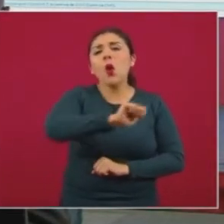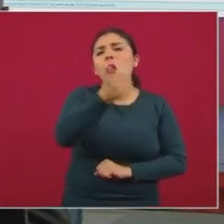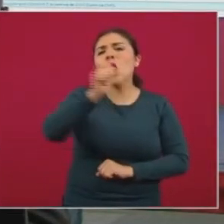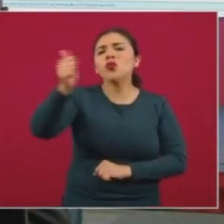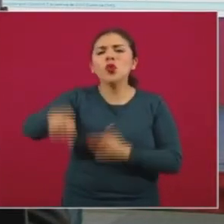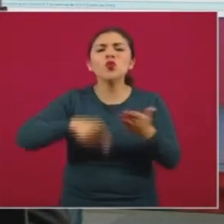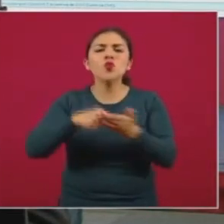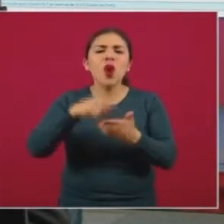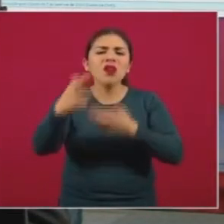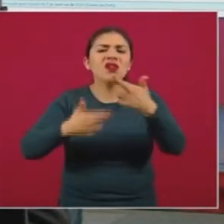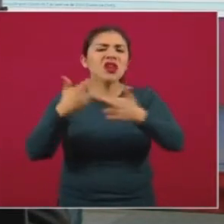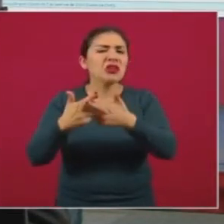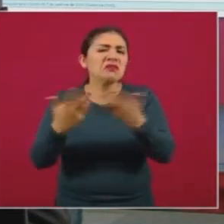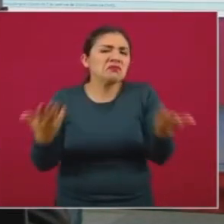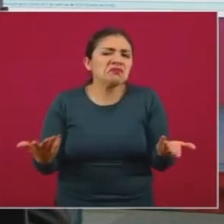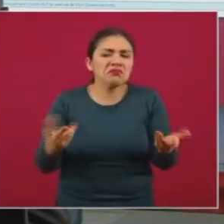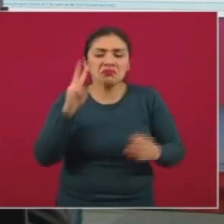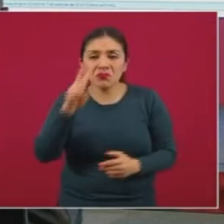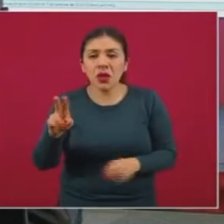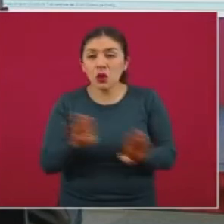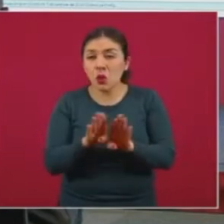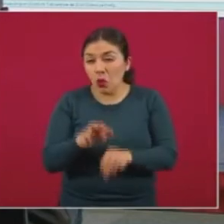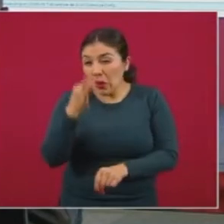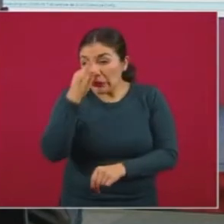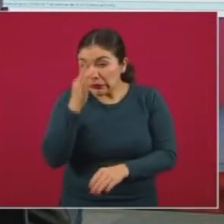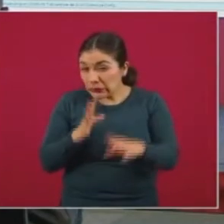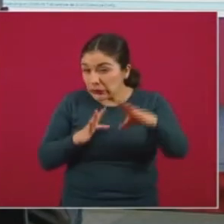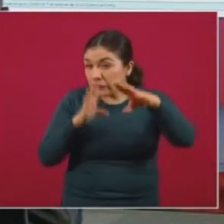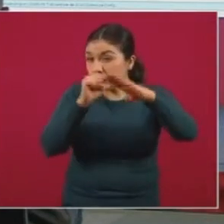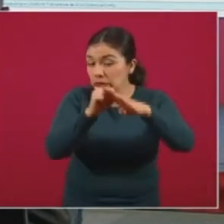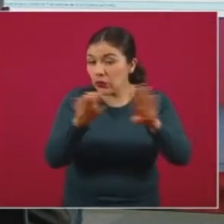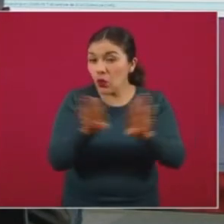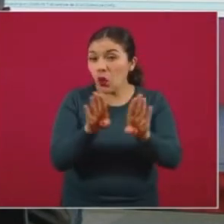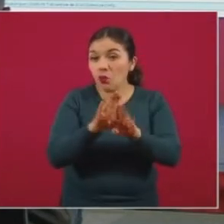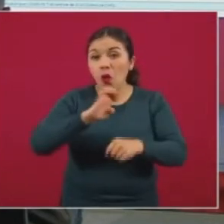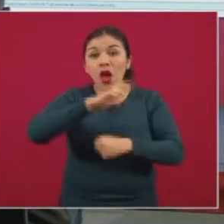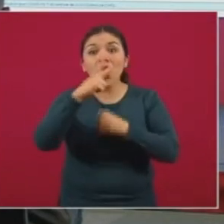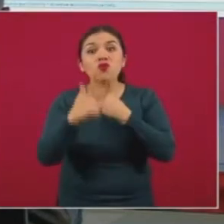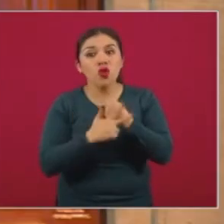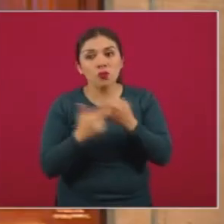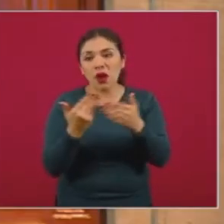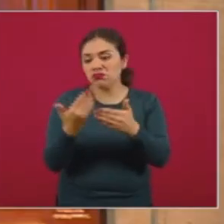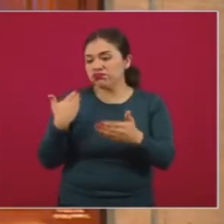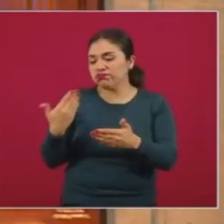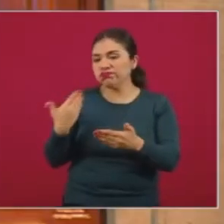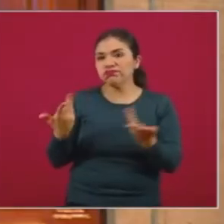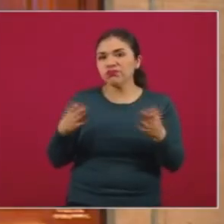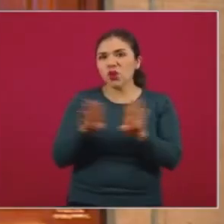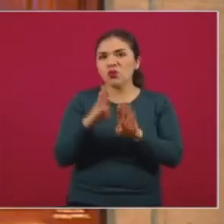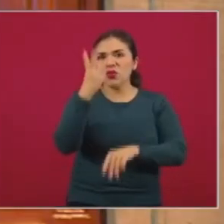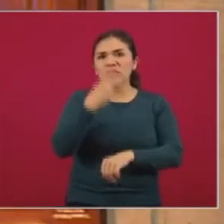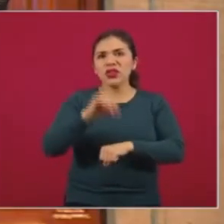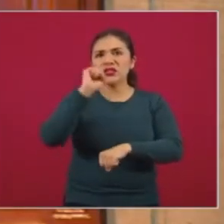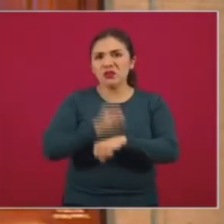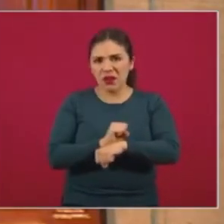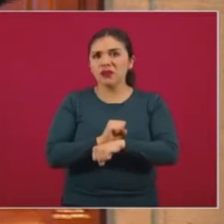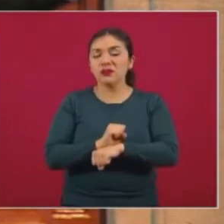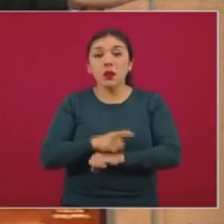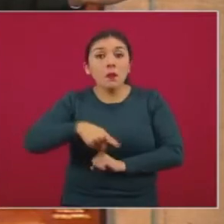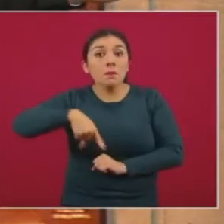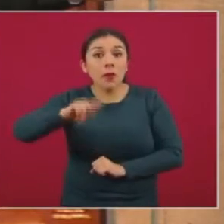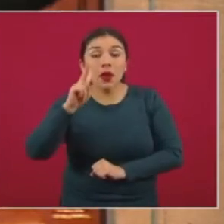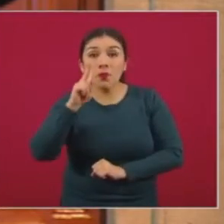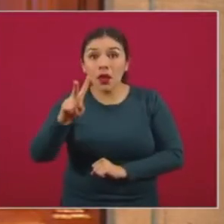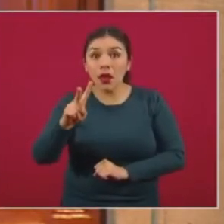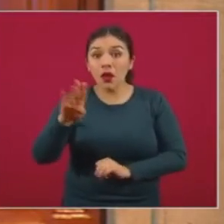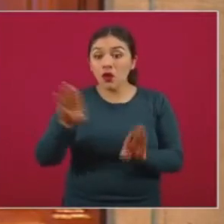regiones. Está prácticamente por alcanzar el nivel que tenía Europa hace aproximadamente 3 semanas. Sin embargo, para